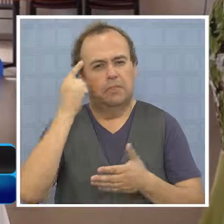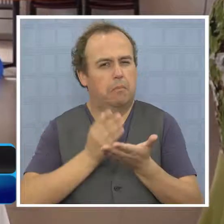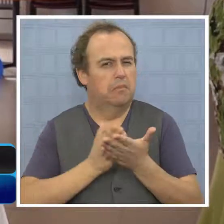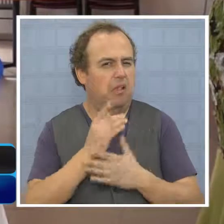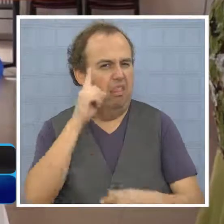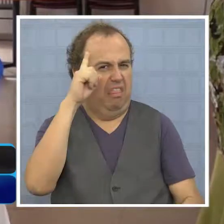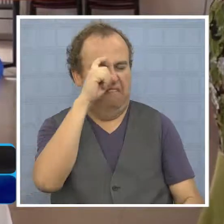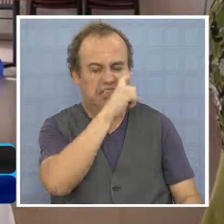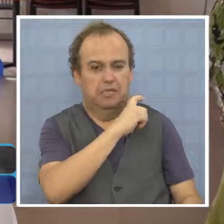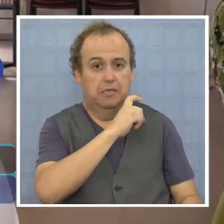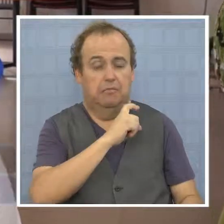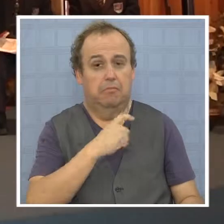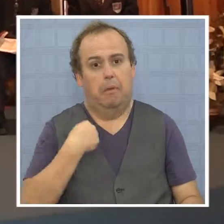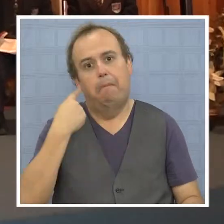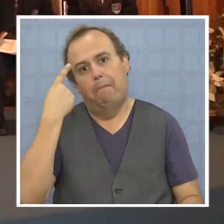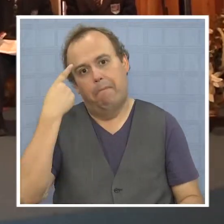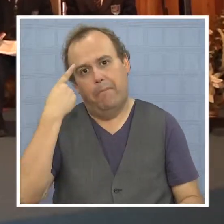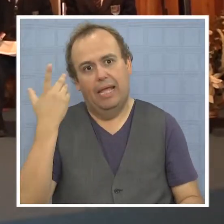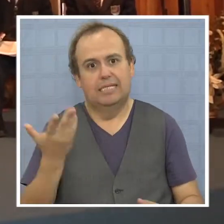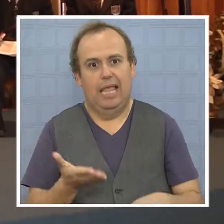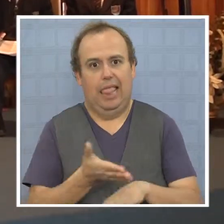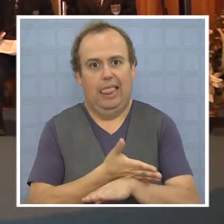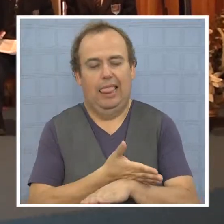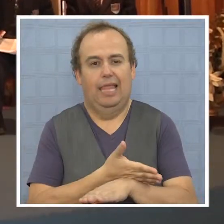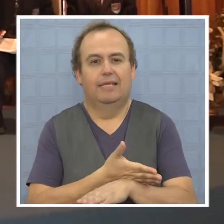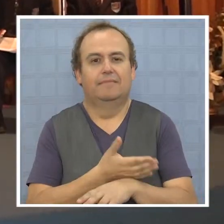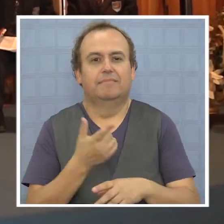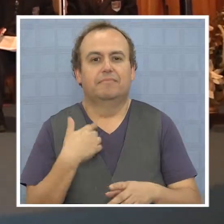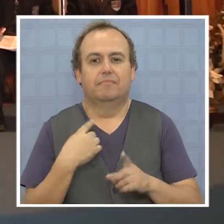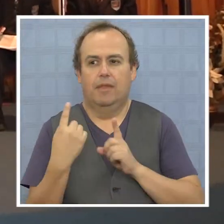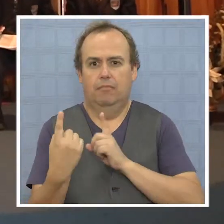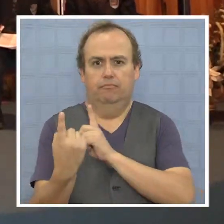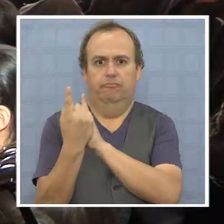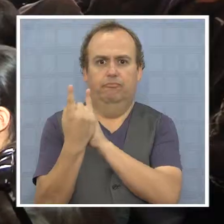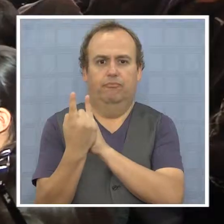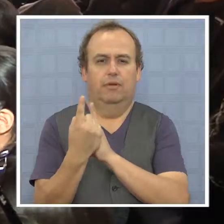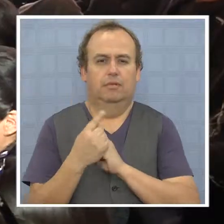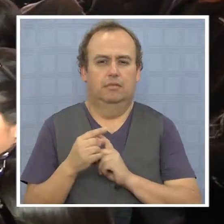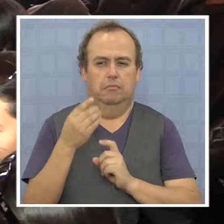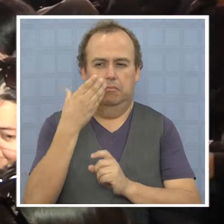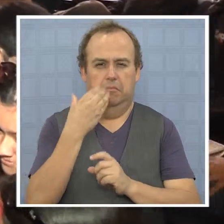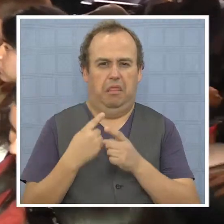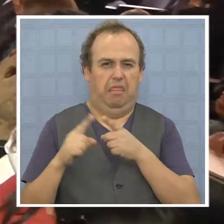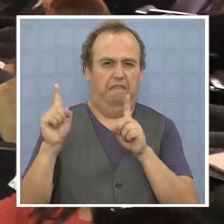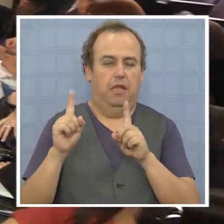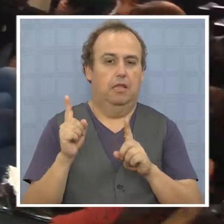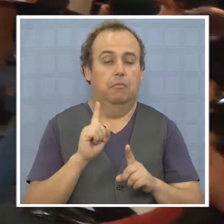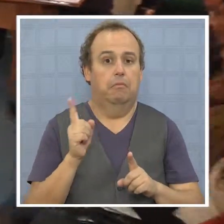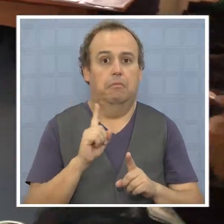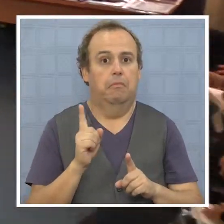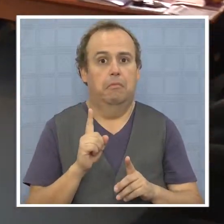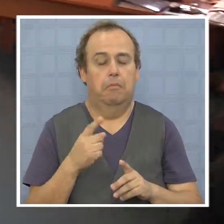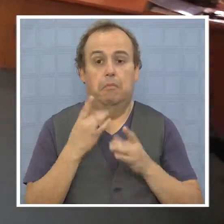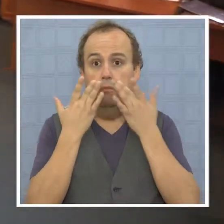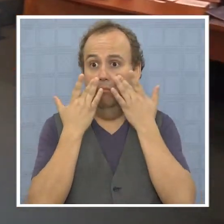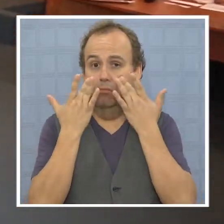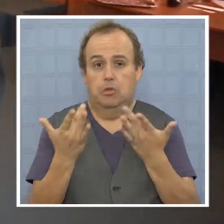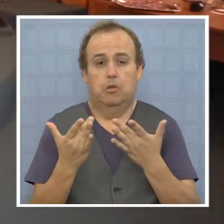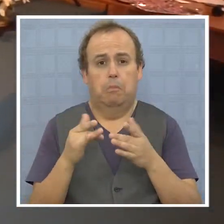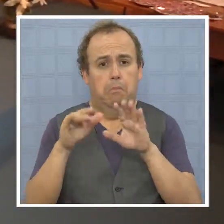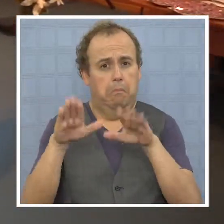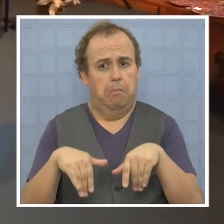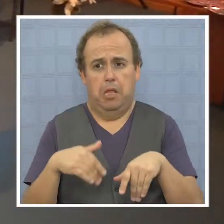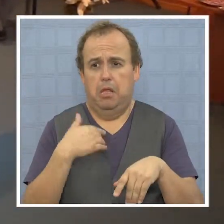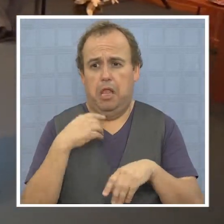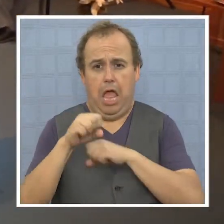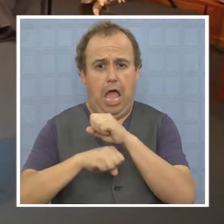difícil, pensé que me iba a encontrar con personas totalmente distintas a mí, pero me sorprendí al ver que eran personas de la